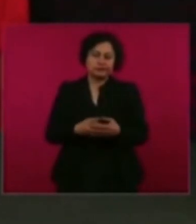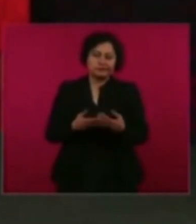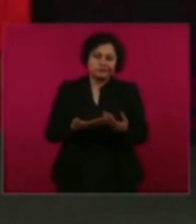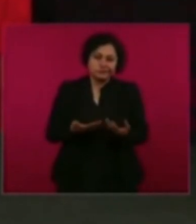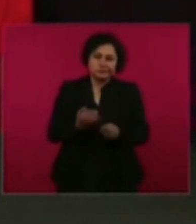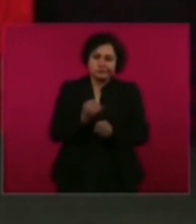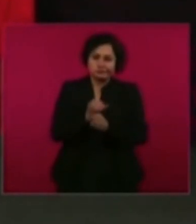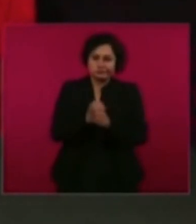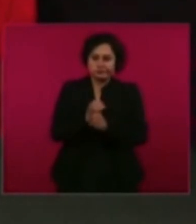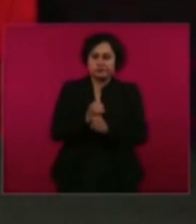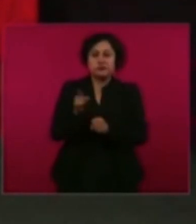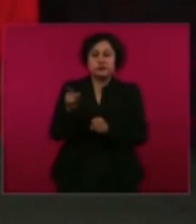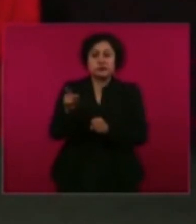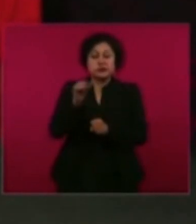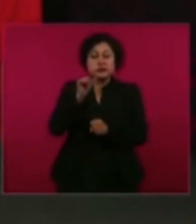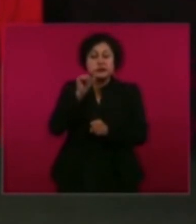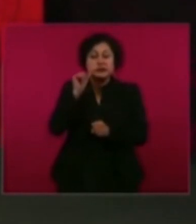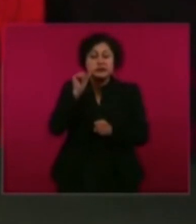lamentablemente falleció un joven